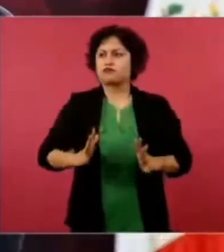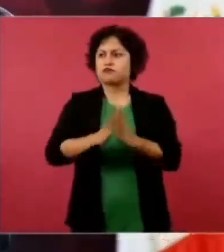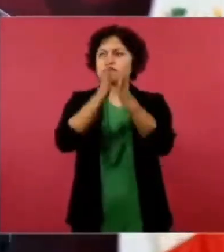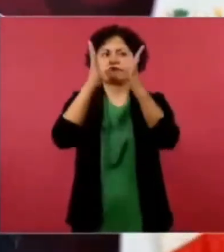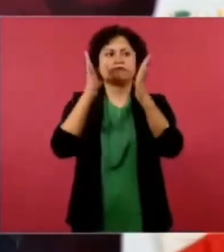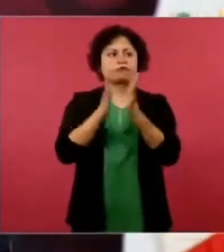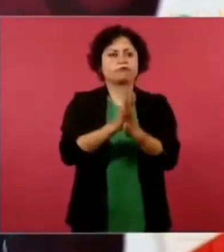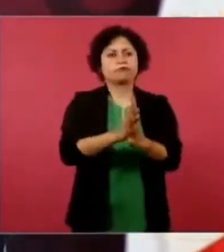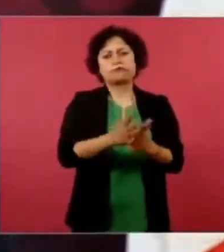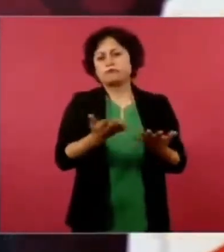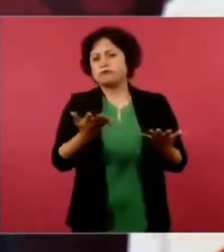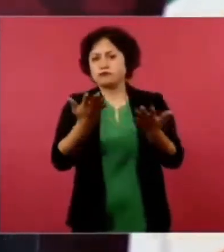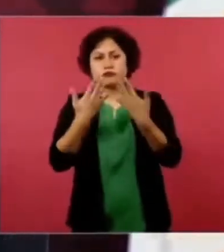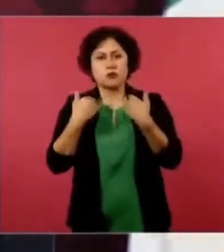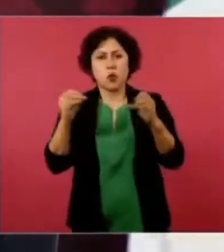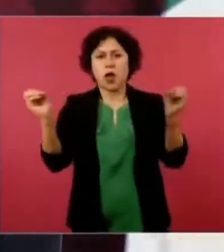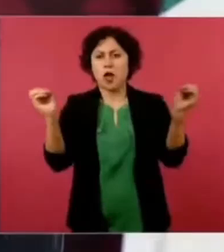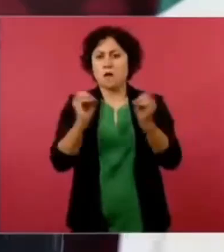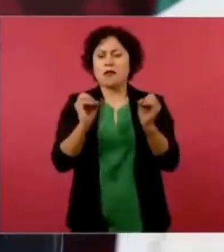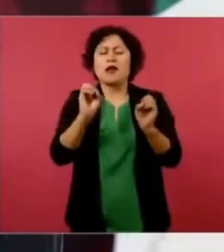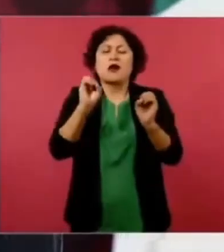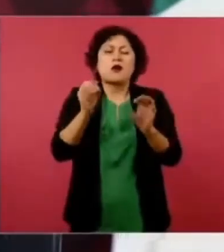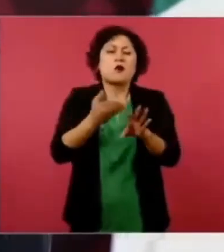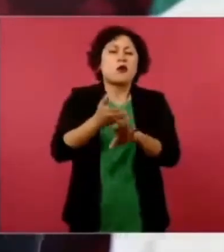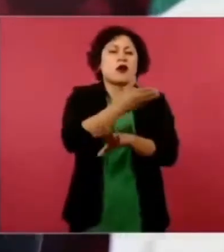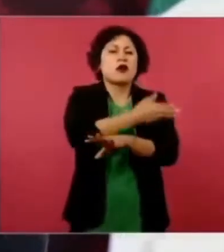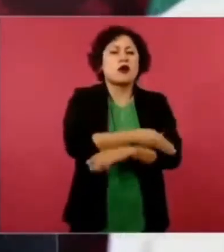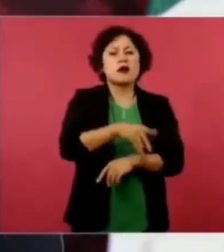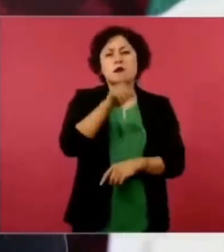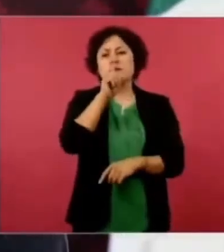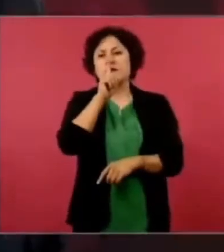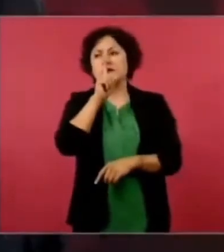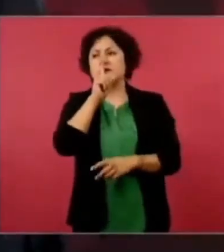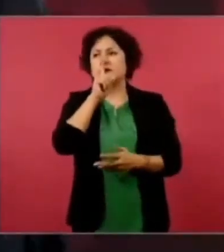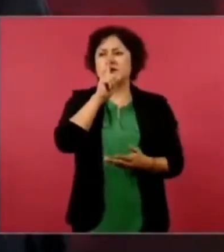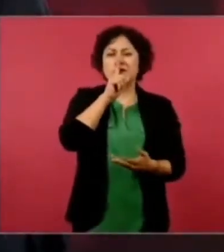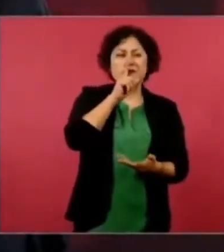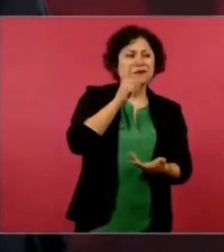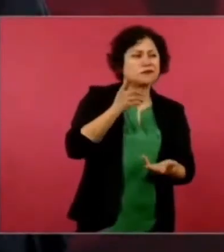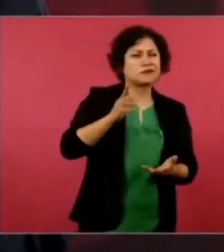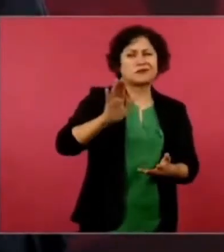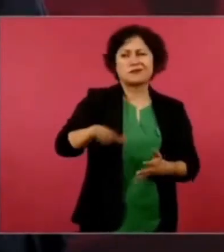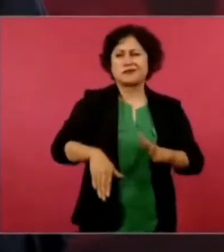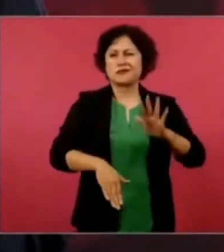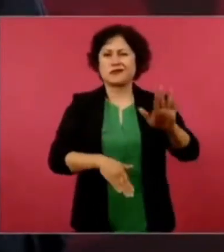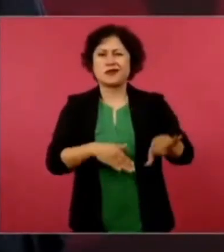o era una formalidad de democracia,